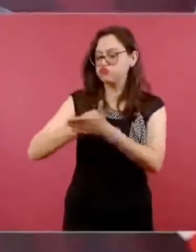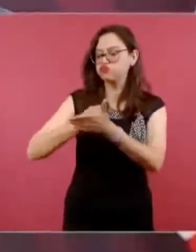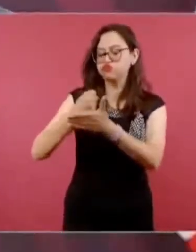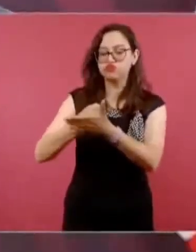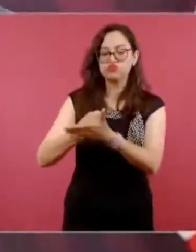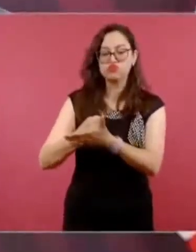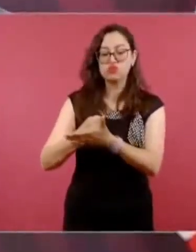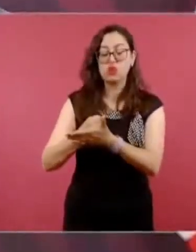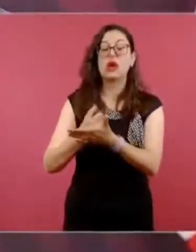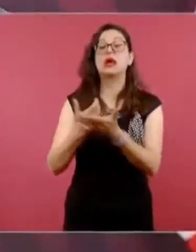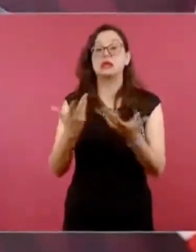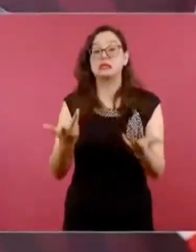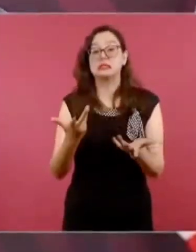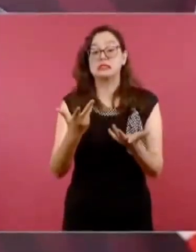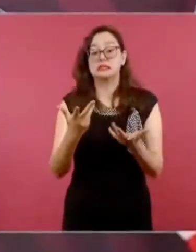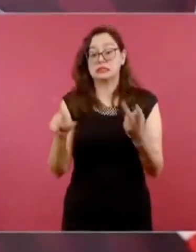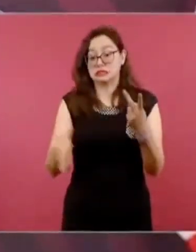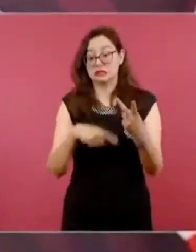otro asunto.